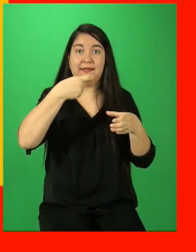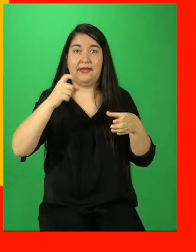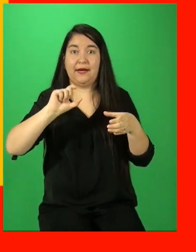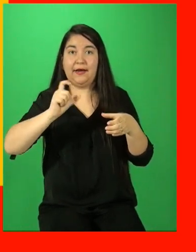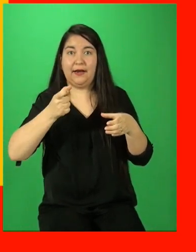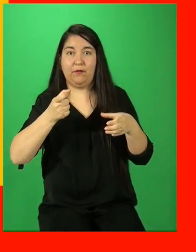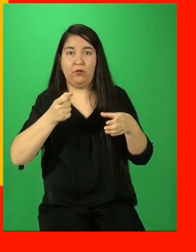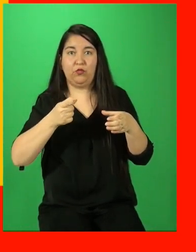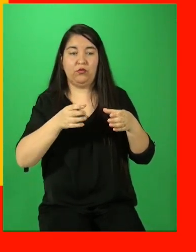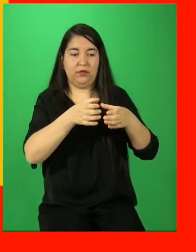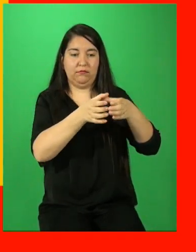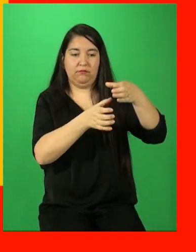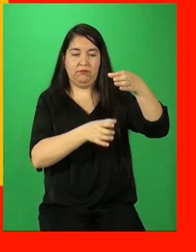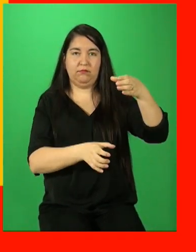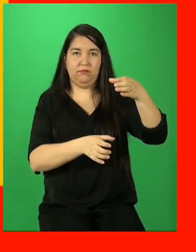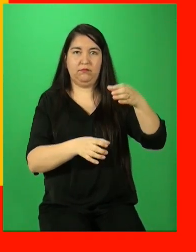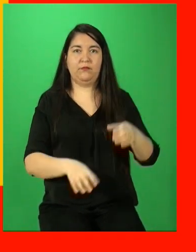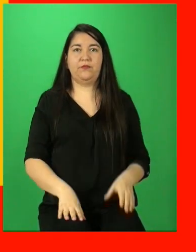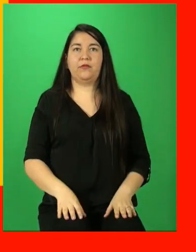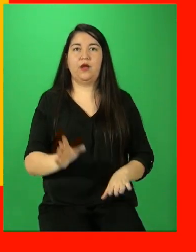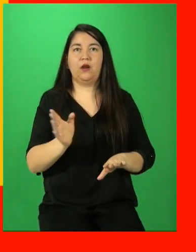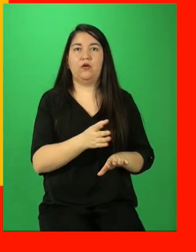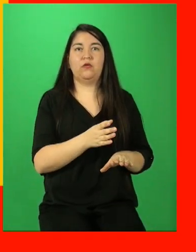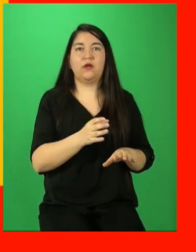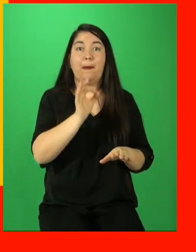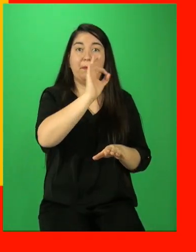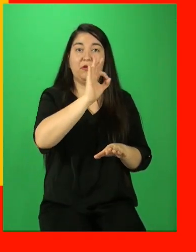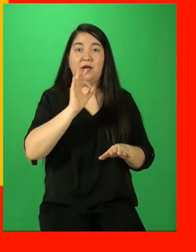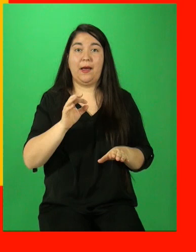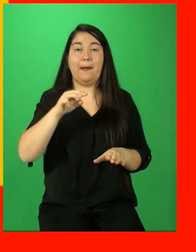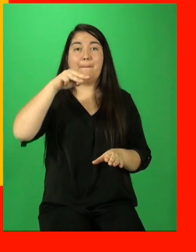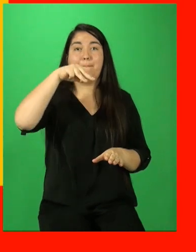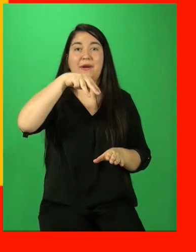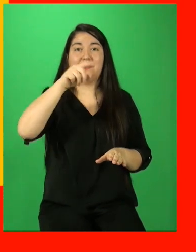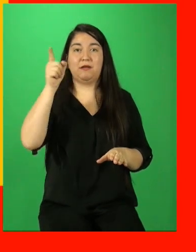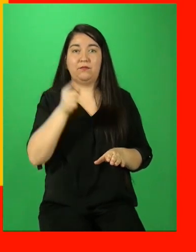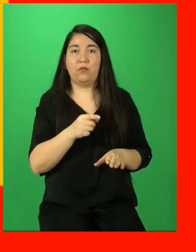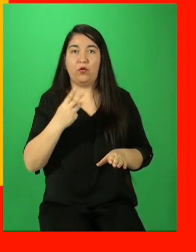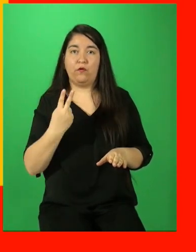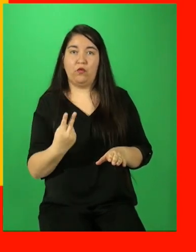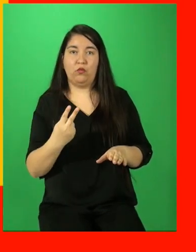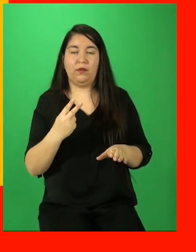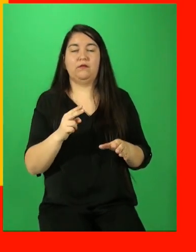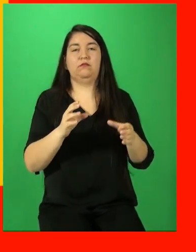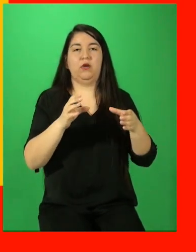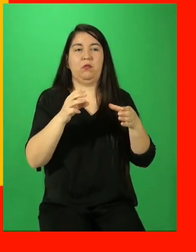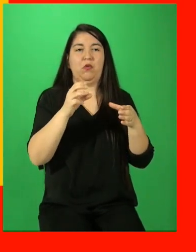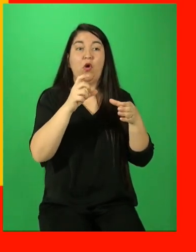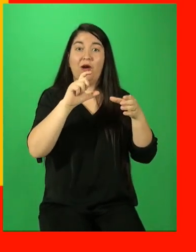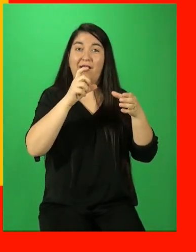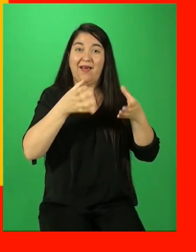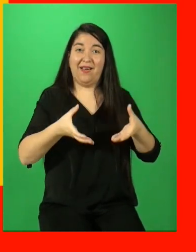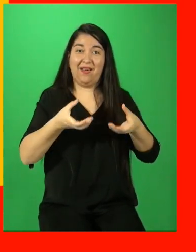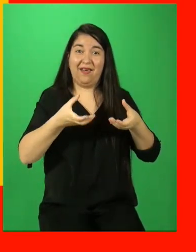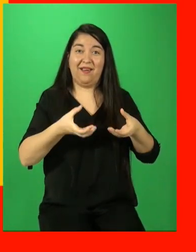solución. Porcentaje masa-volumen, que mide los gramos de soluto que hay en ml de